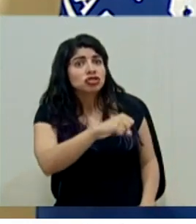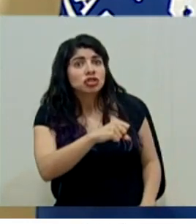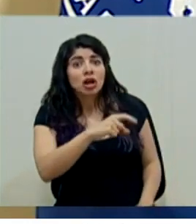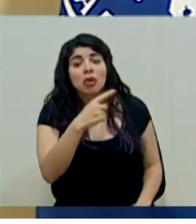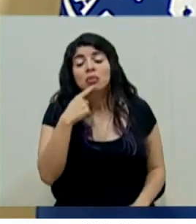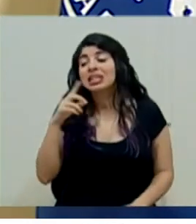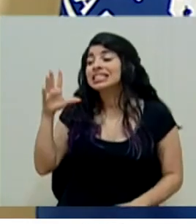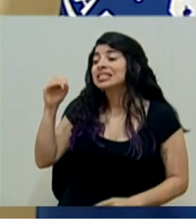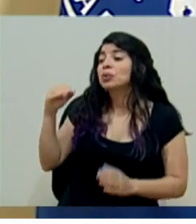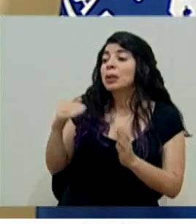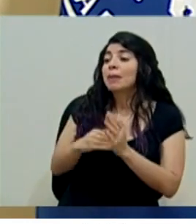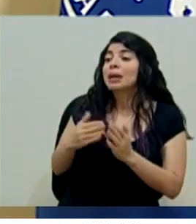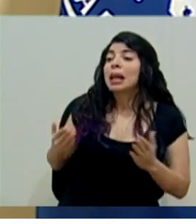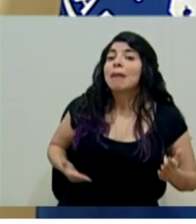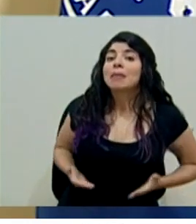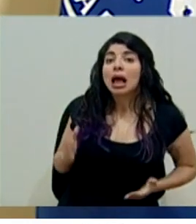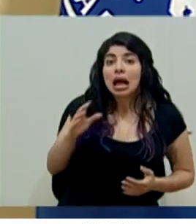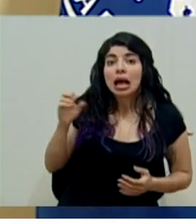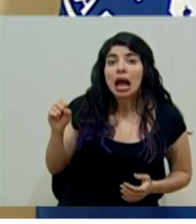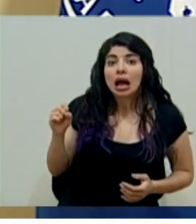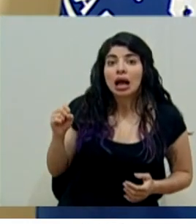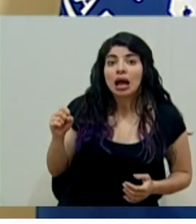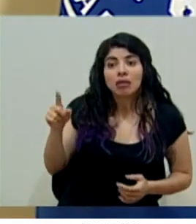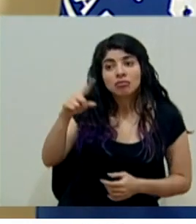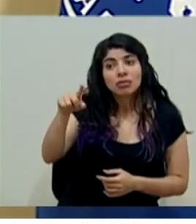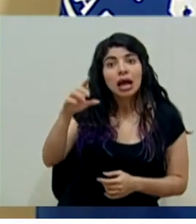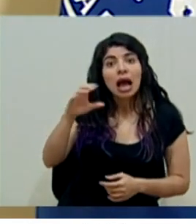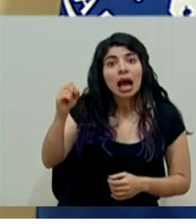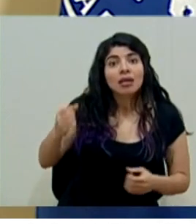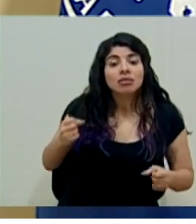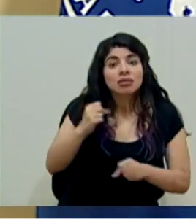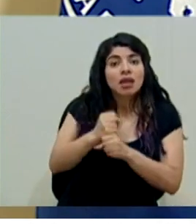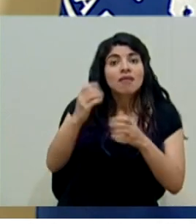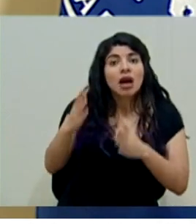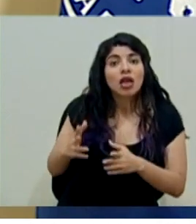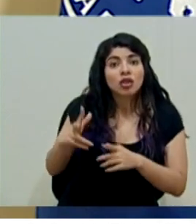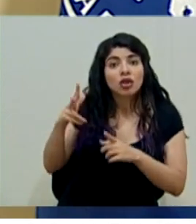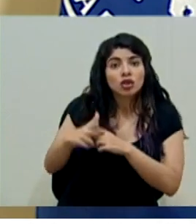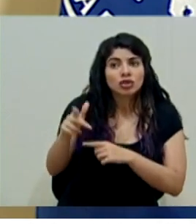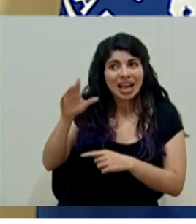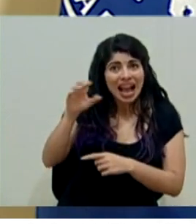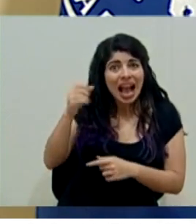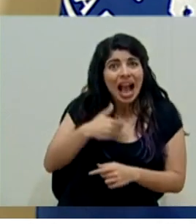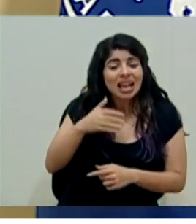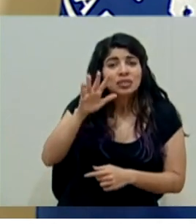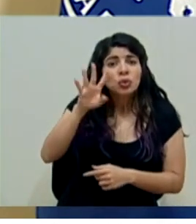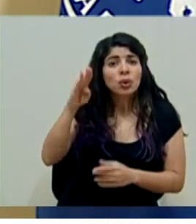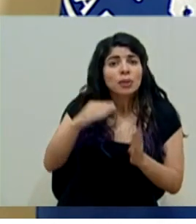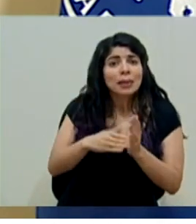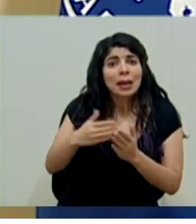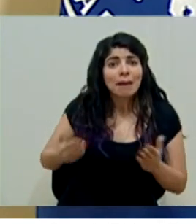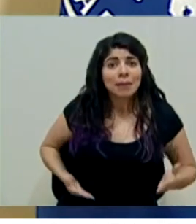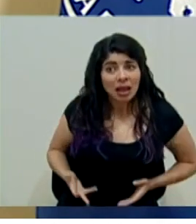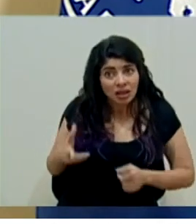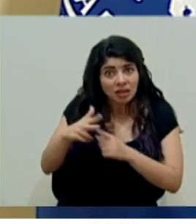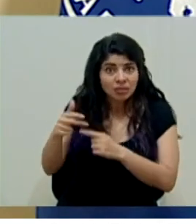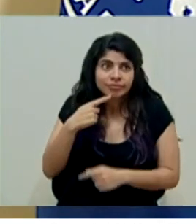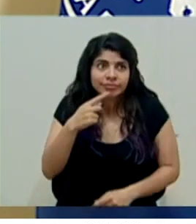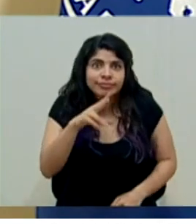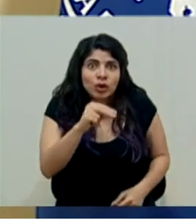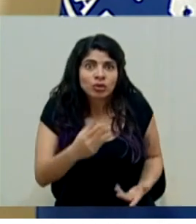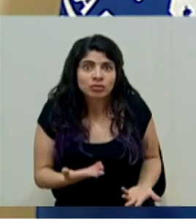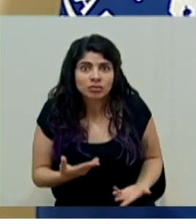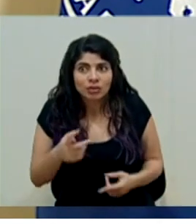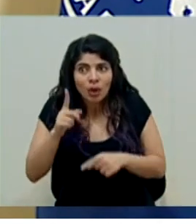¿son los 50,000 empleos de la caja? Yo le diría no. Pero eso es lo que tiene la caja, 54,000 empleados. Entonces ahí yo diría